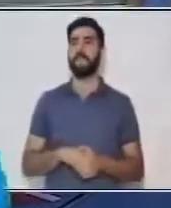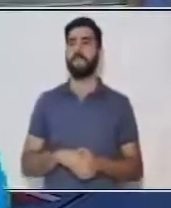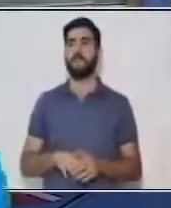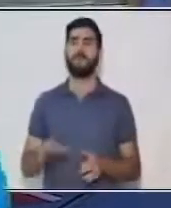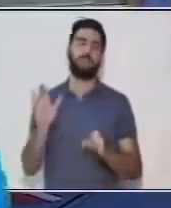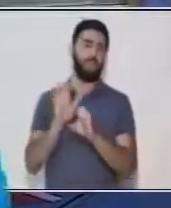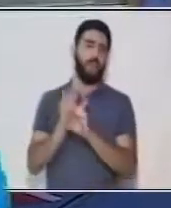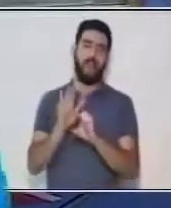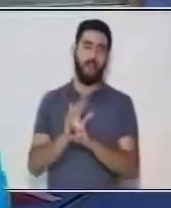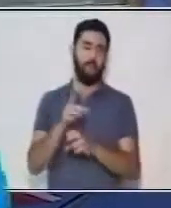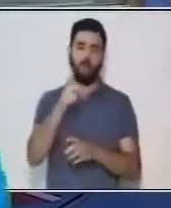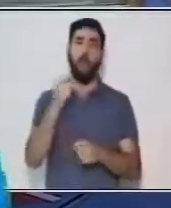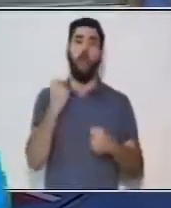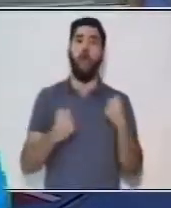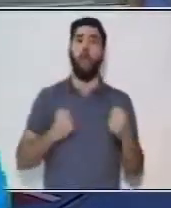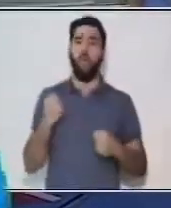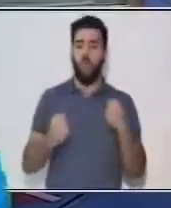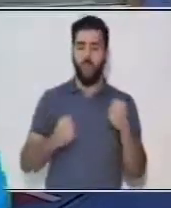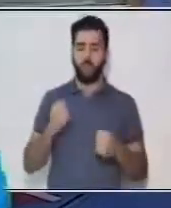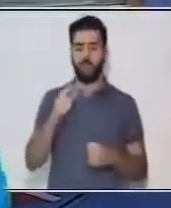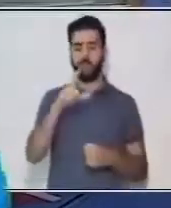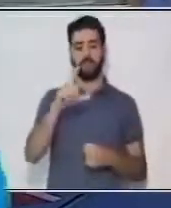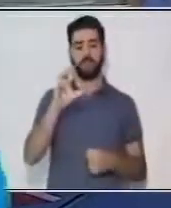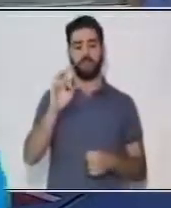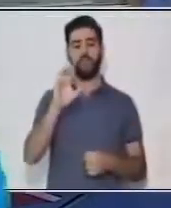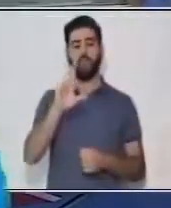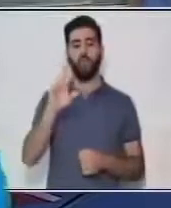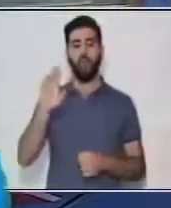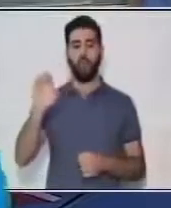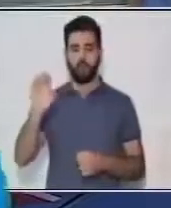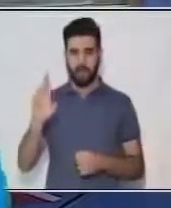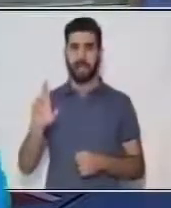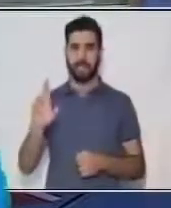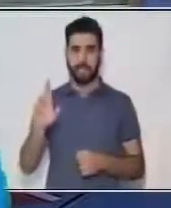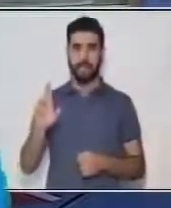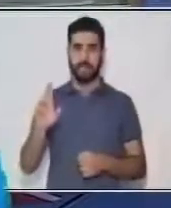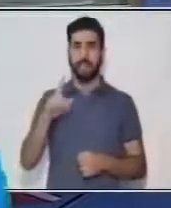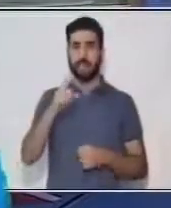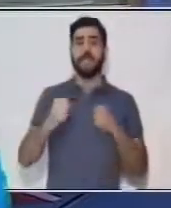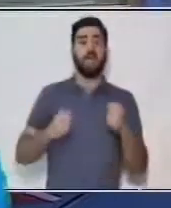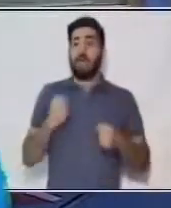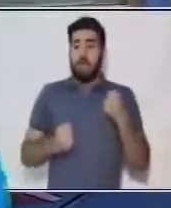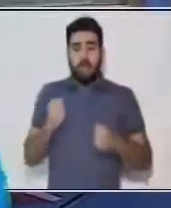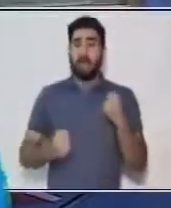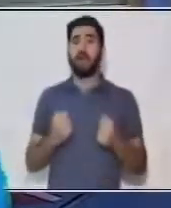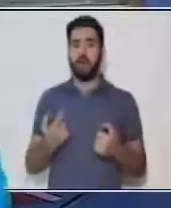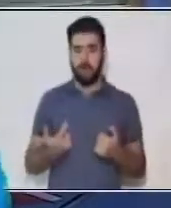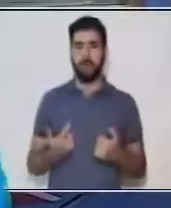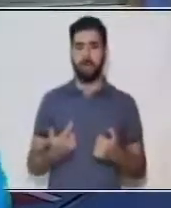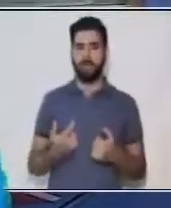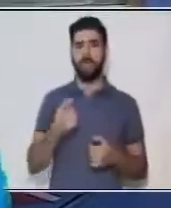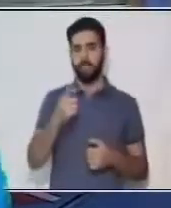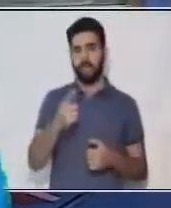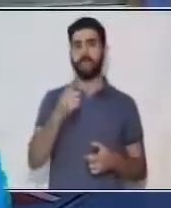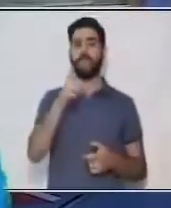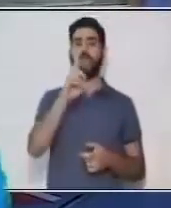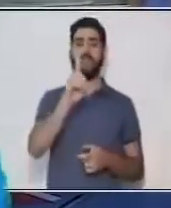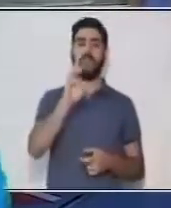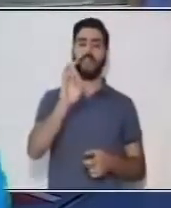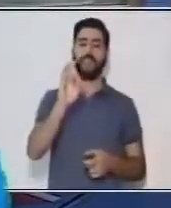ejemplo, correr. Correr es una acción. Dormir es una acción. Dormir es otra